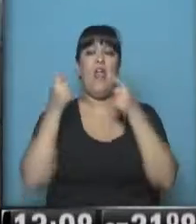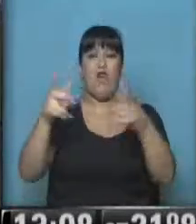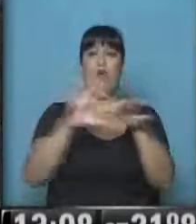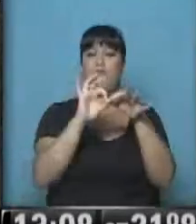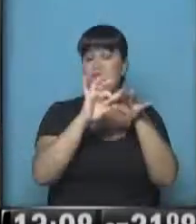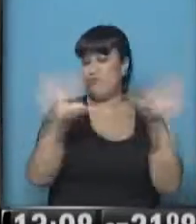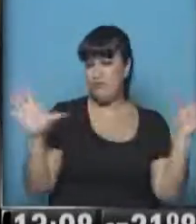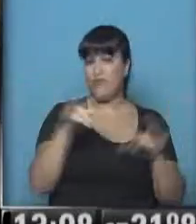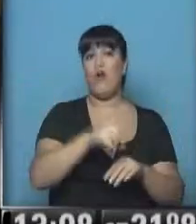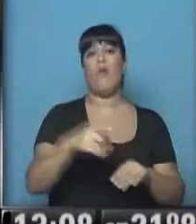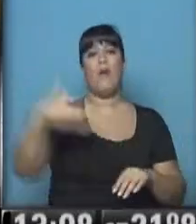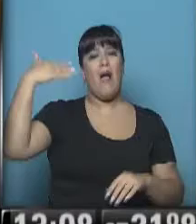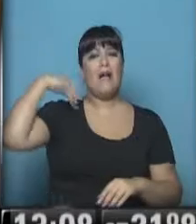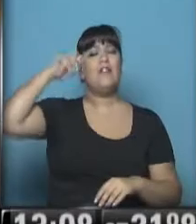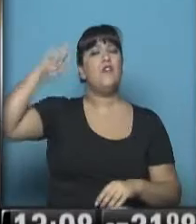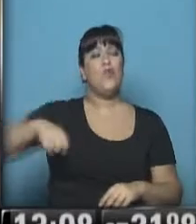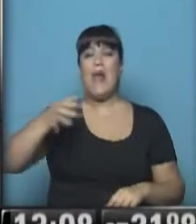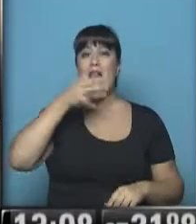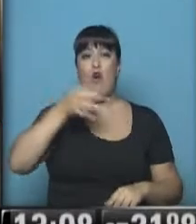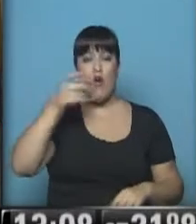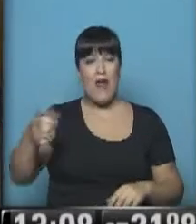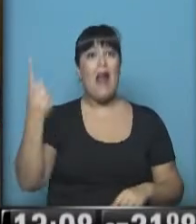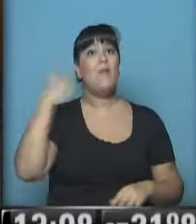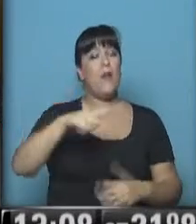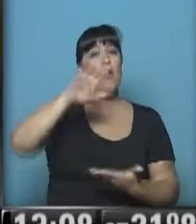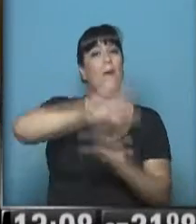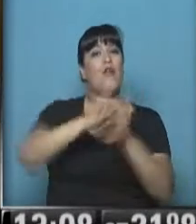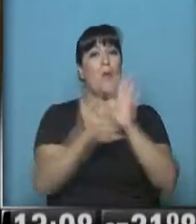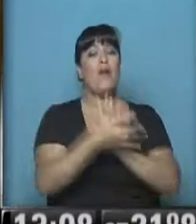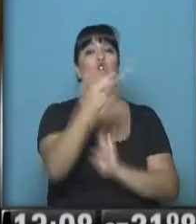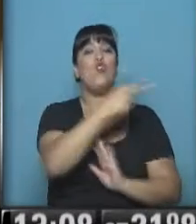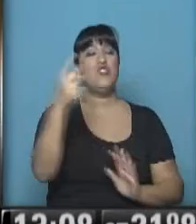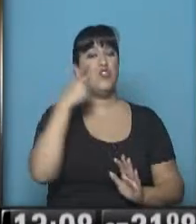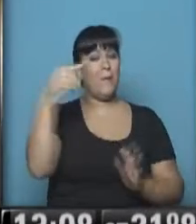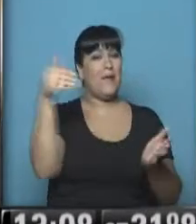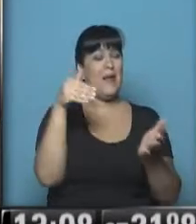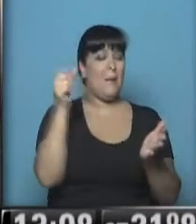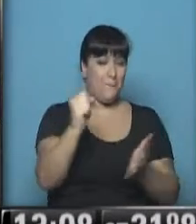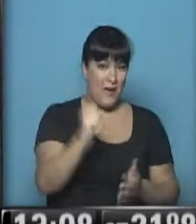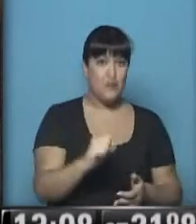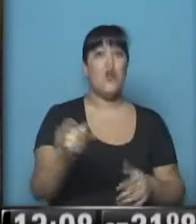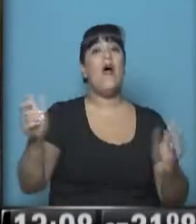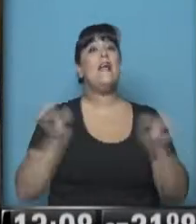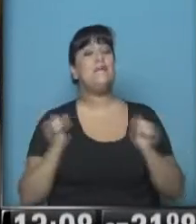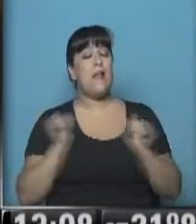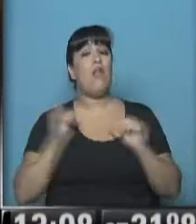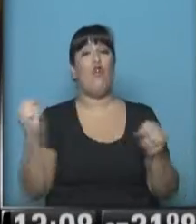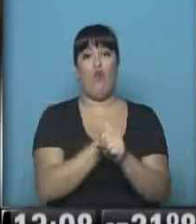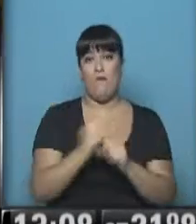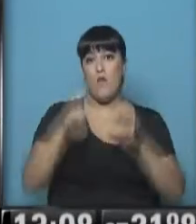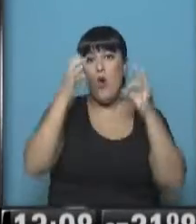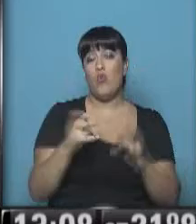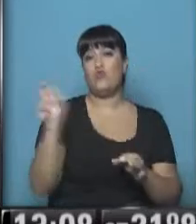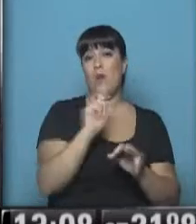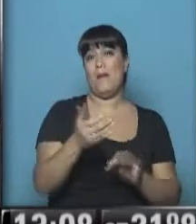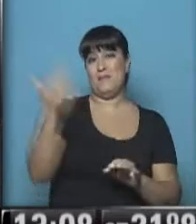condenado primigeniamente por el Tribunal Oral y a cambio de una fianza de 200.000 pesos, a la espera de que se confirme. Como el mes pasado